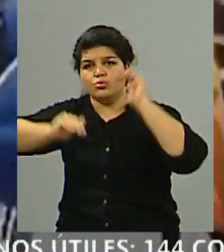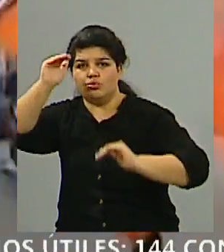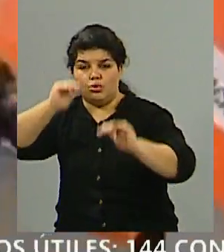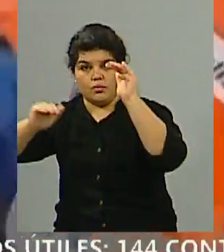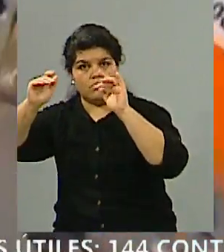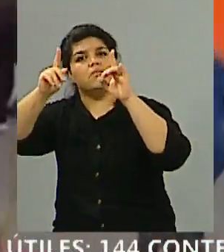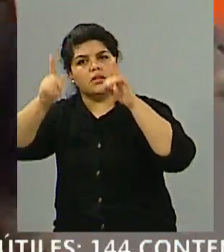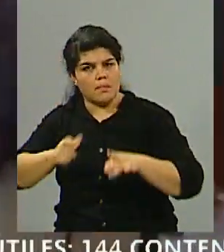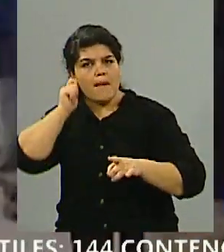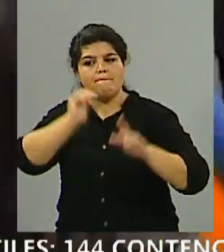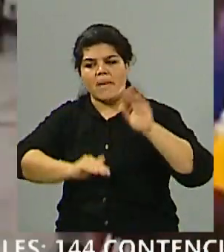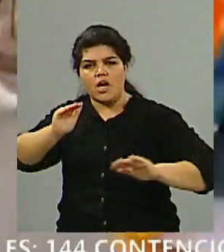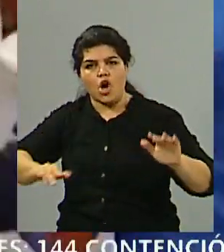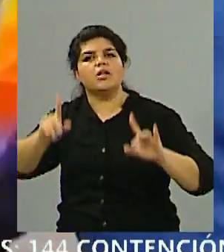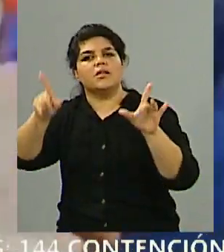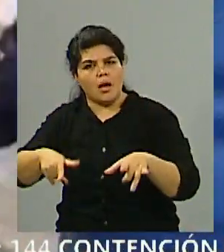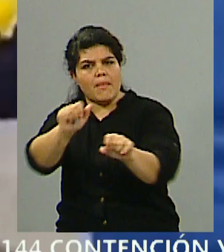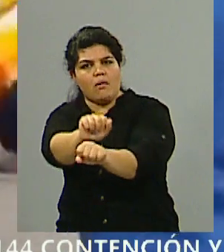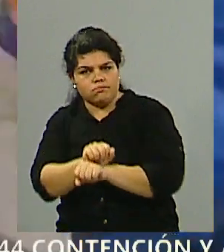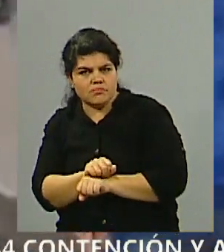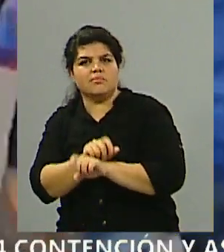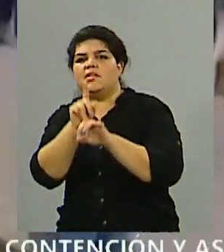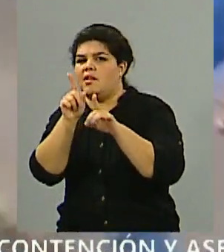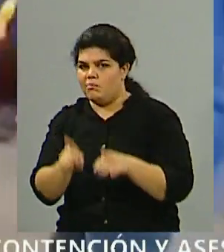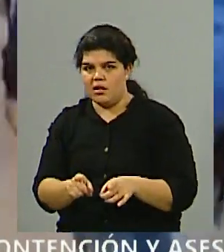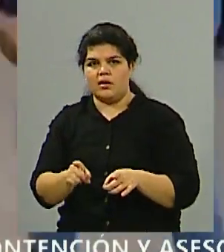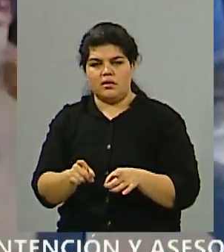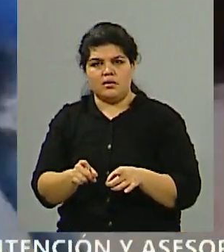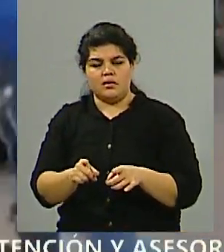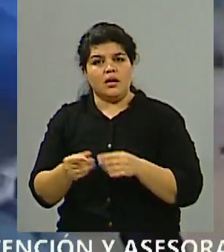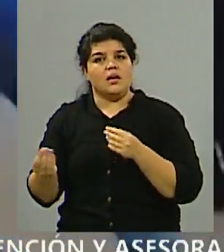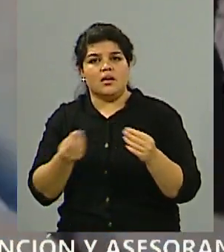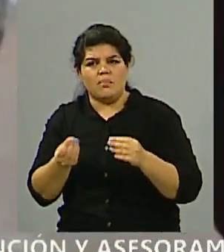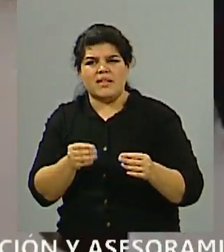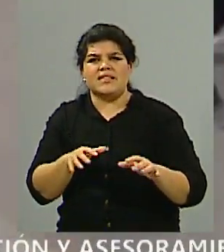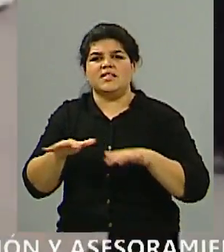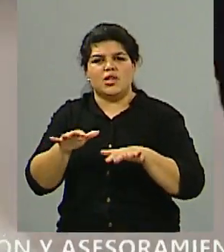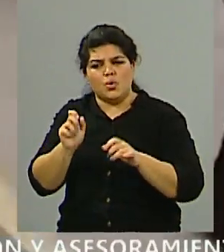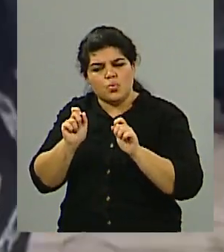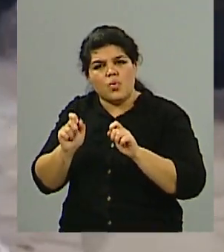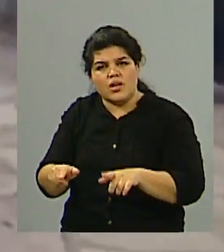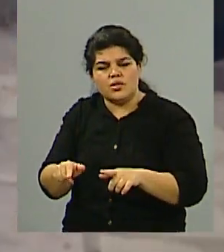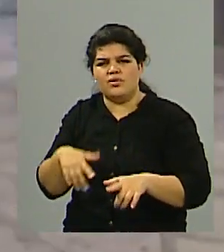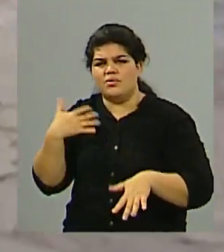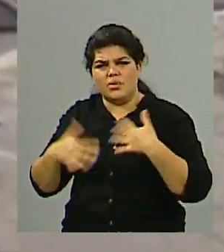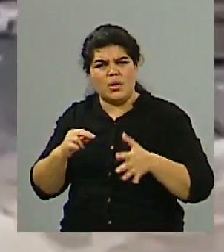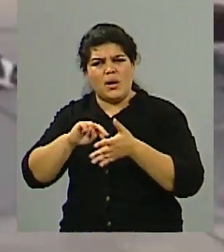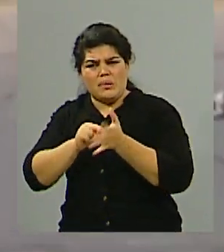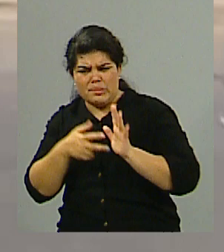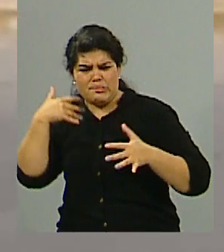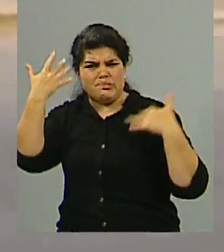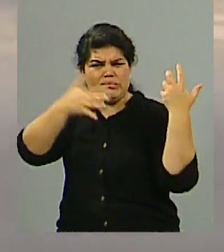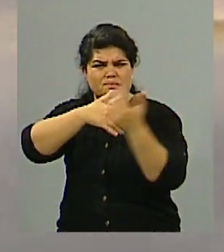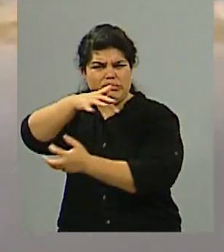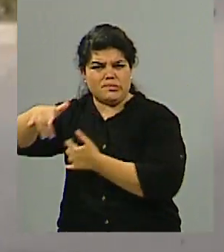hay detenidos menores de edad. Sí. Y bueno, realmente la situación está siendo muy agresiva. Desde SUMEC hemos